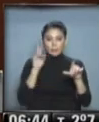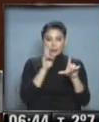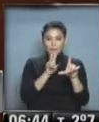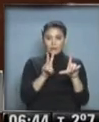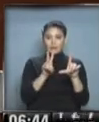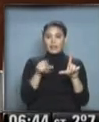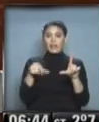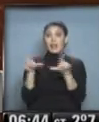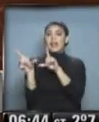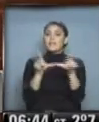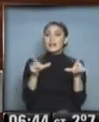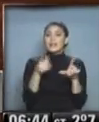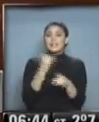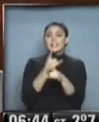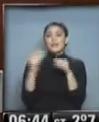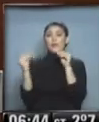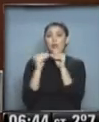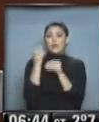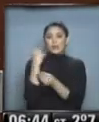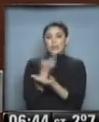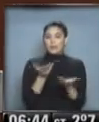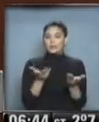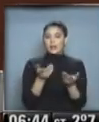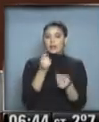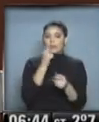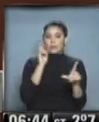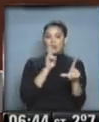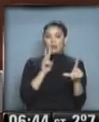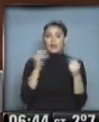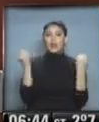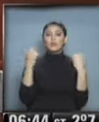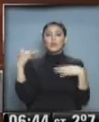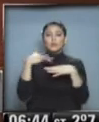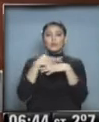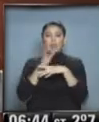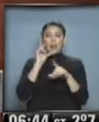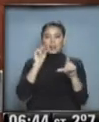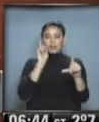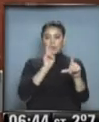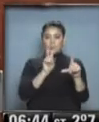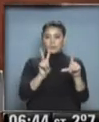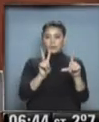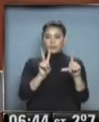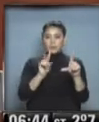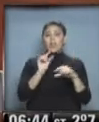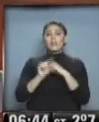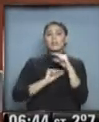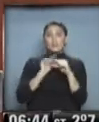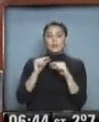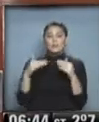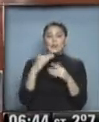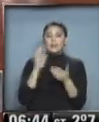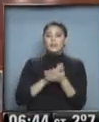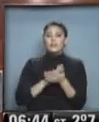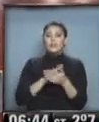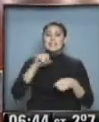esta imagen que estoicamente nos brinda nuestro compañero, cómo el tránsito viene avanzando a lo lejos, seguramente cuando llegue el semáforo va a frenar. Hablando